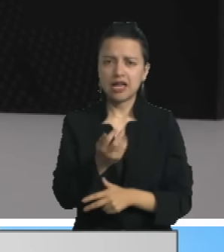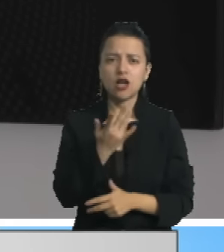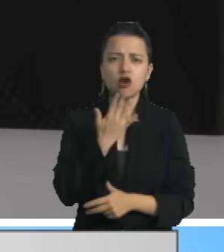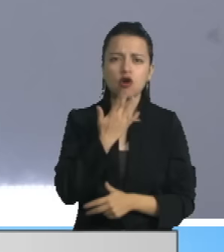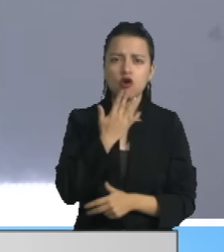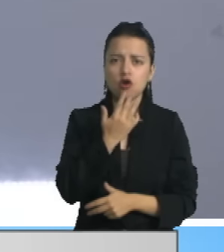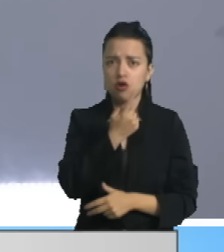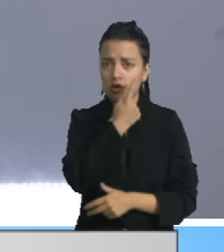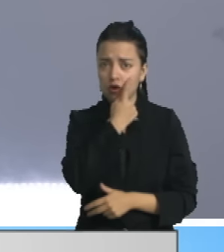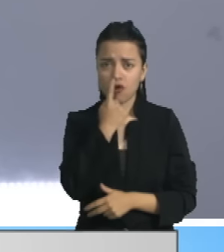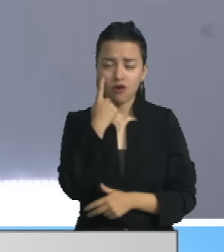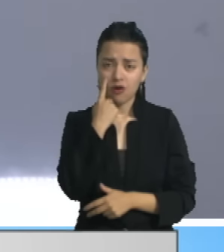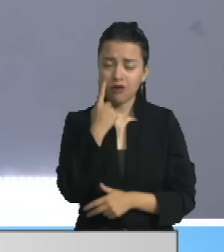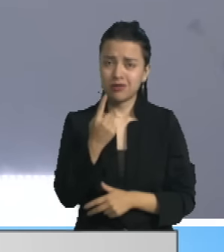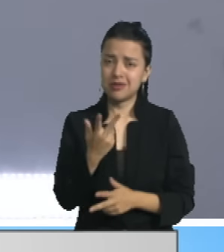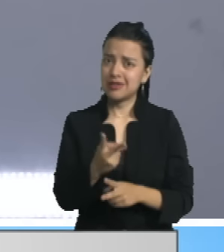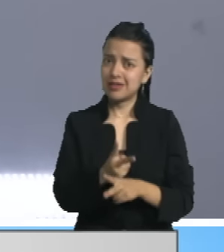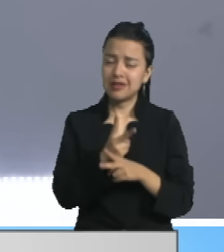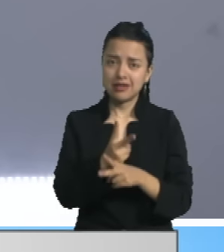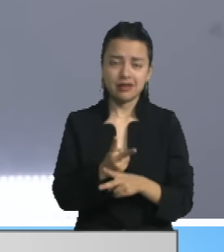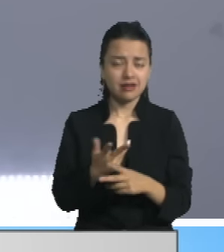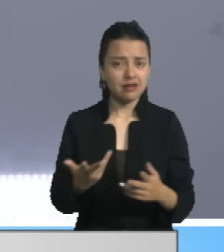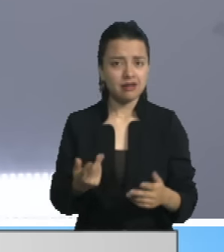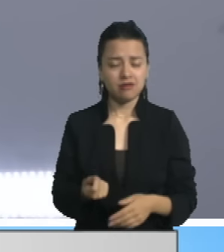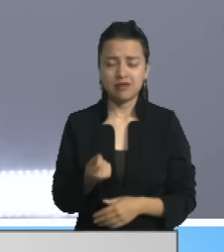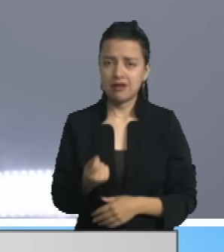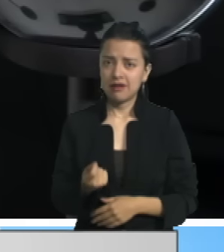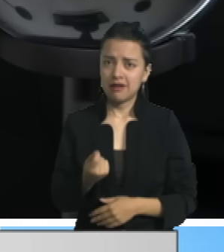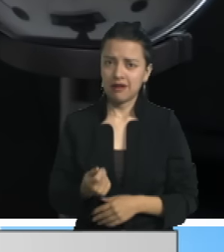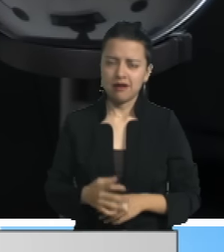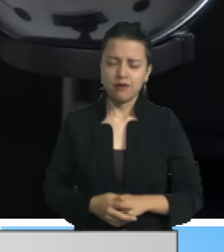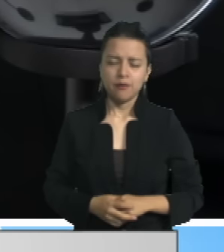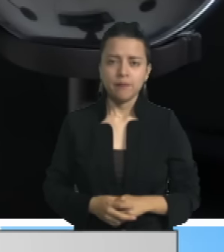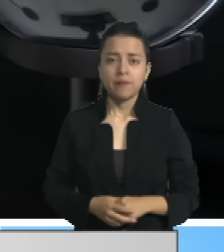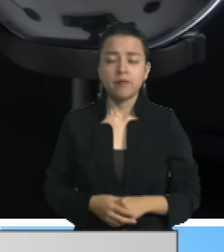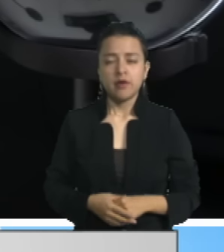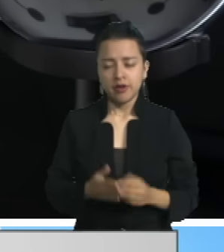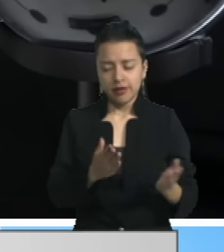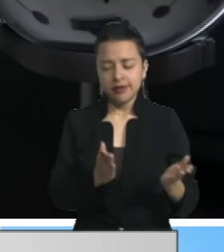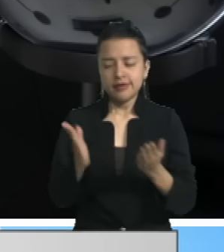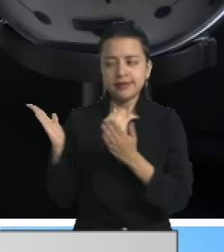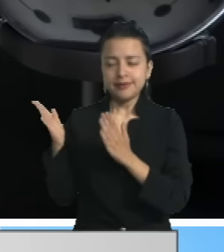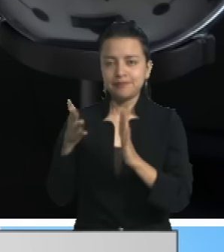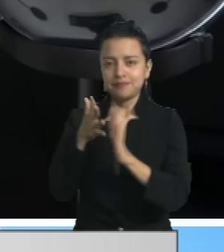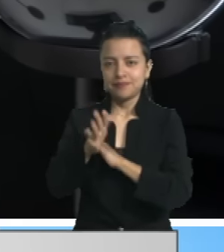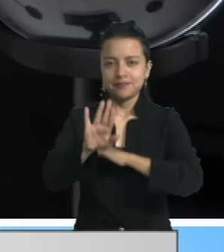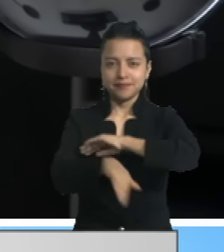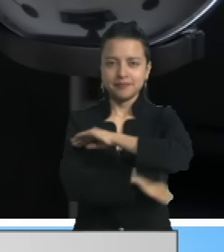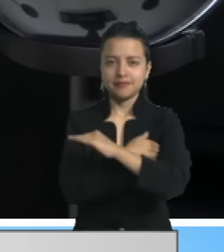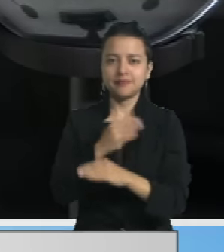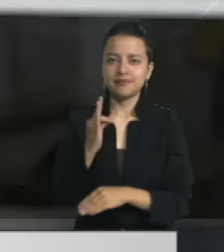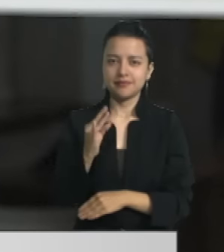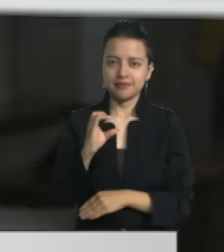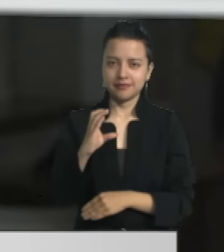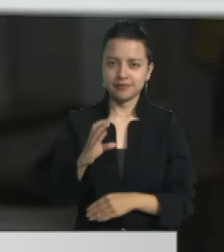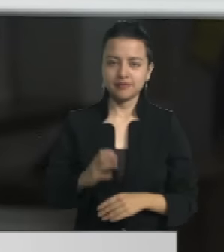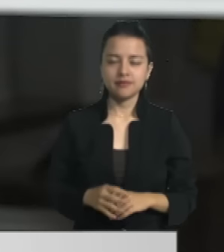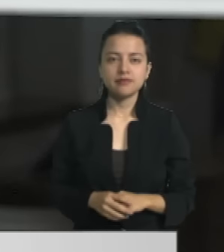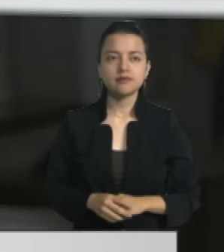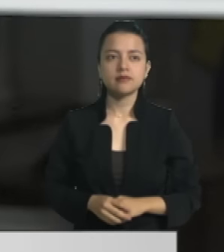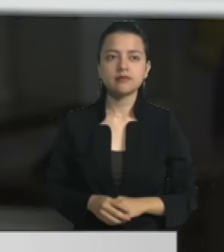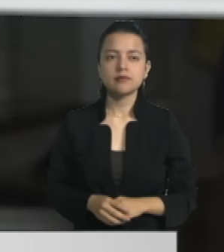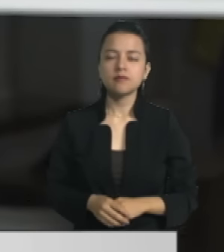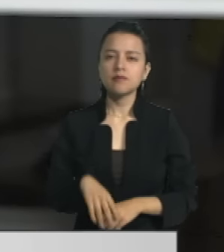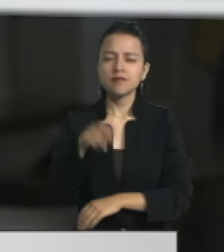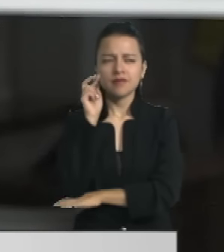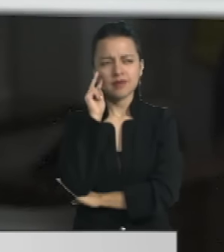Iris de sus ojos para bases de datos que pues no tienen ningún tipo de control escuchemos a continuación el ministro detic al